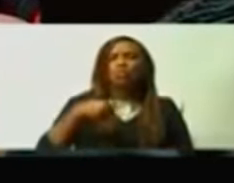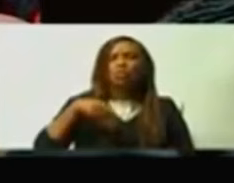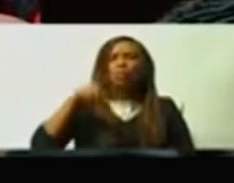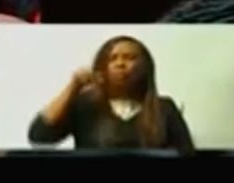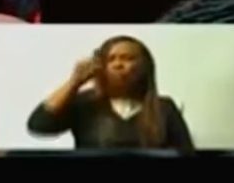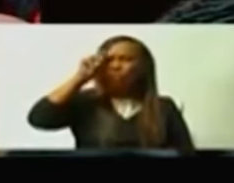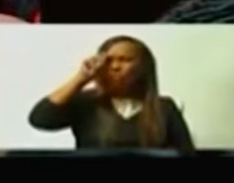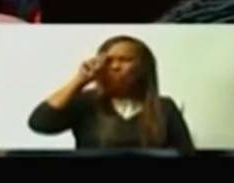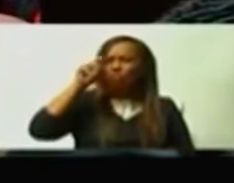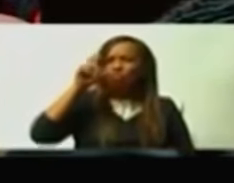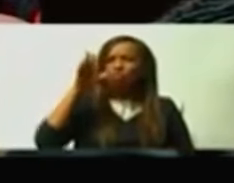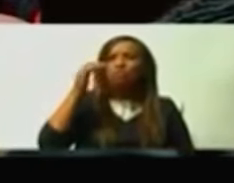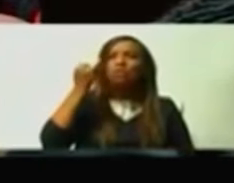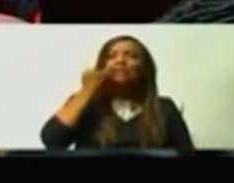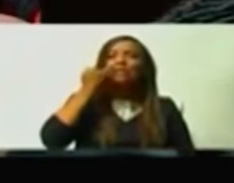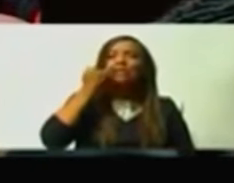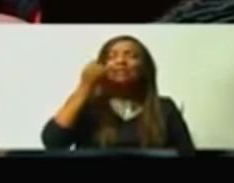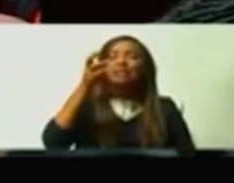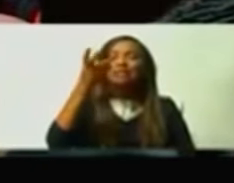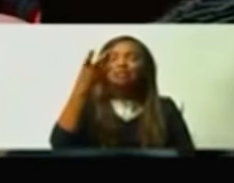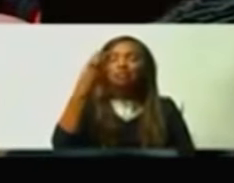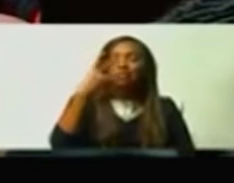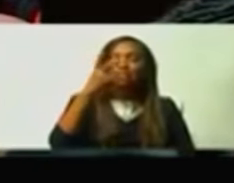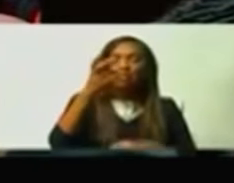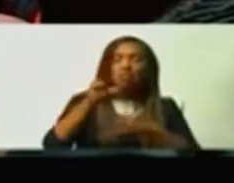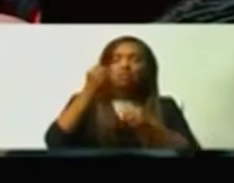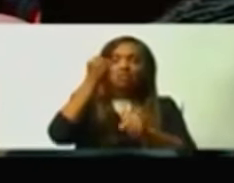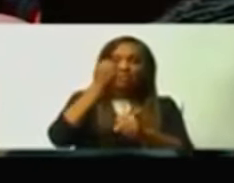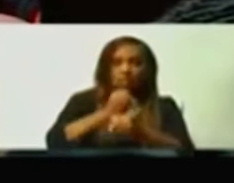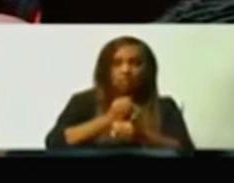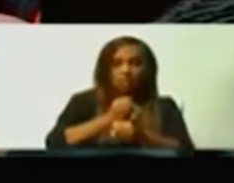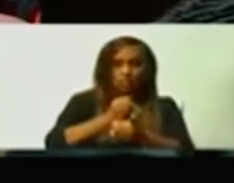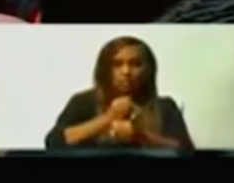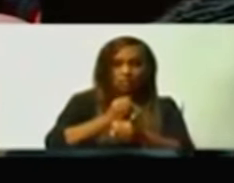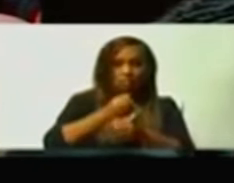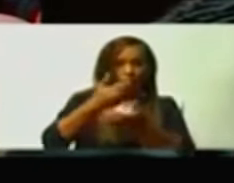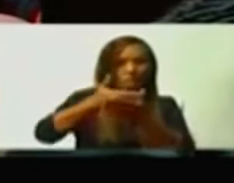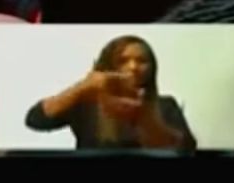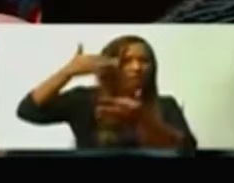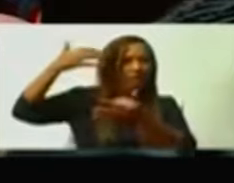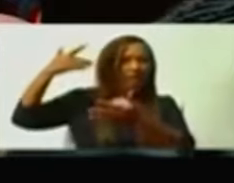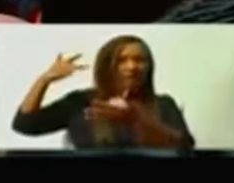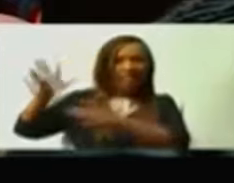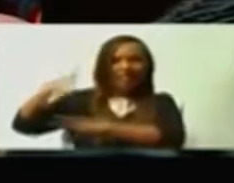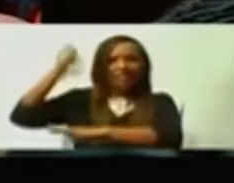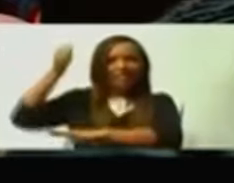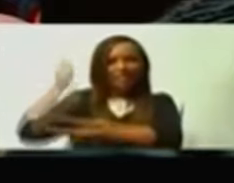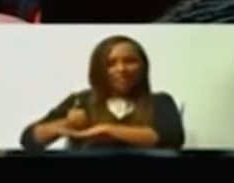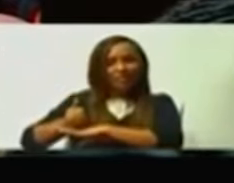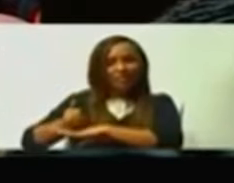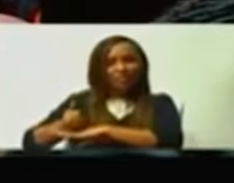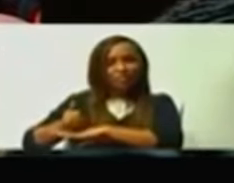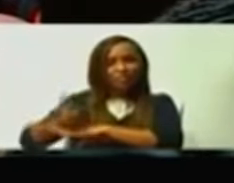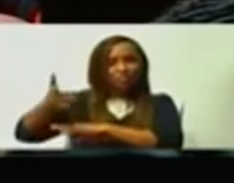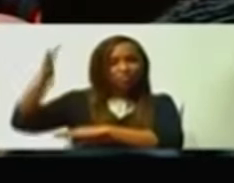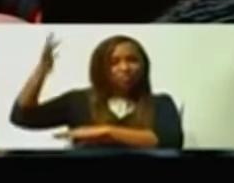ley de compras y contrataciones, renovar contratos que se suscribieron hace tanto